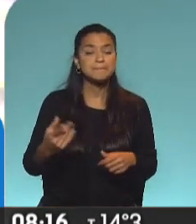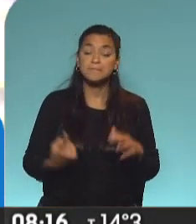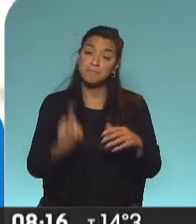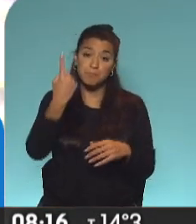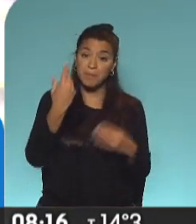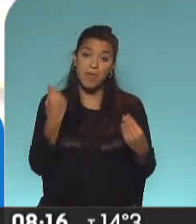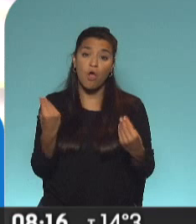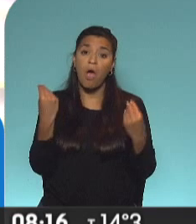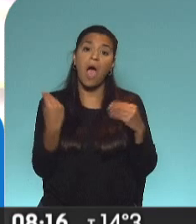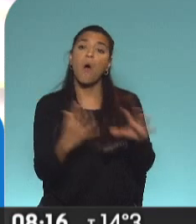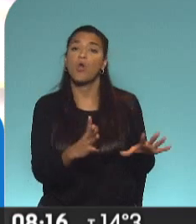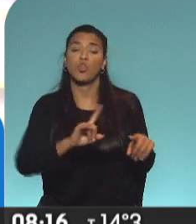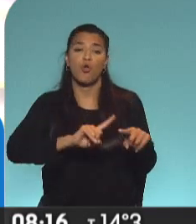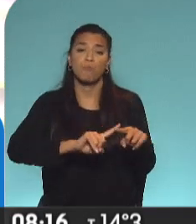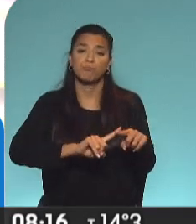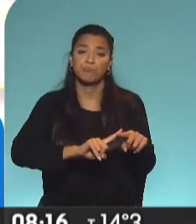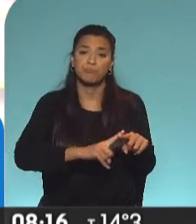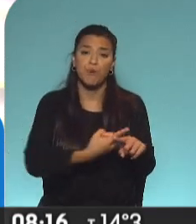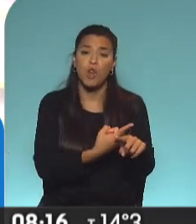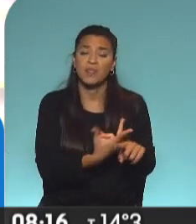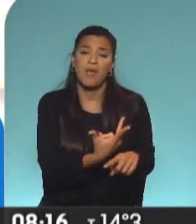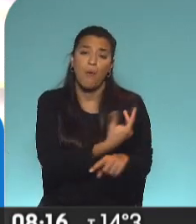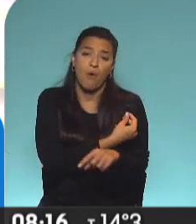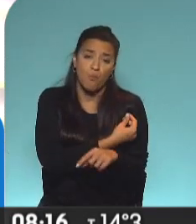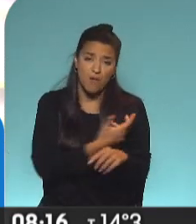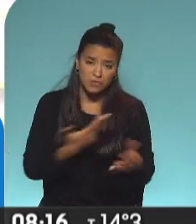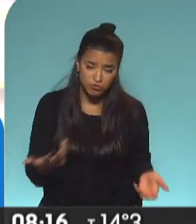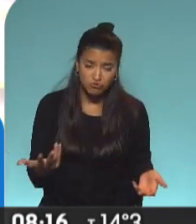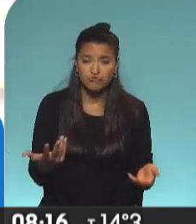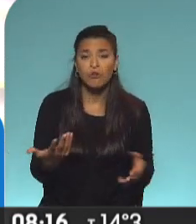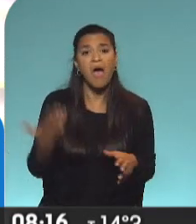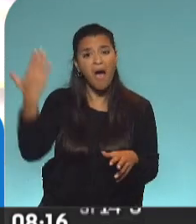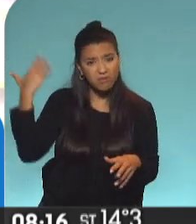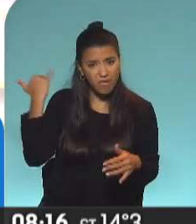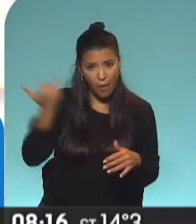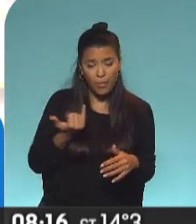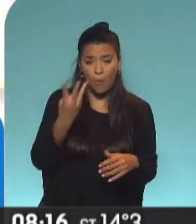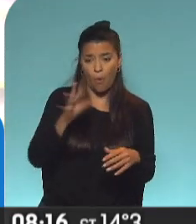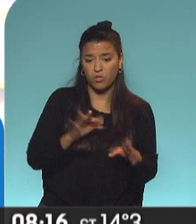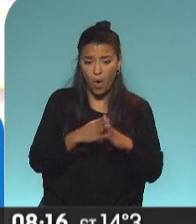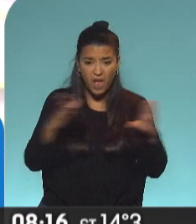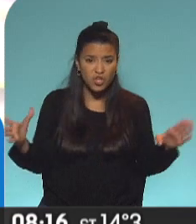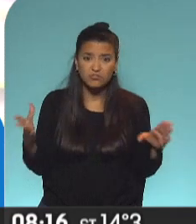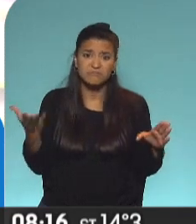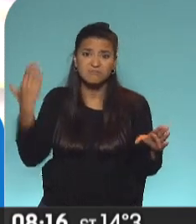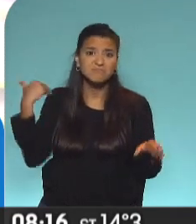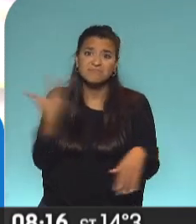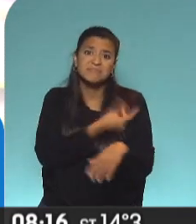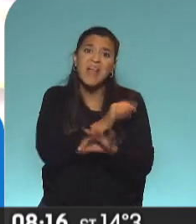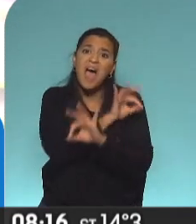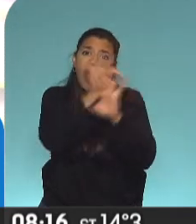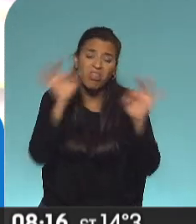principalmente al abandono de la política de inmunizaciones que hubo en los últimos 4 años,